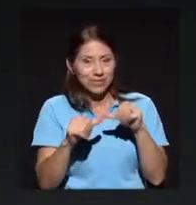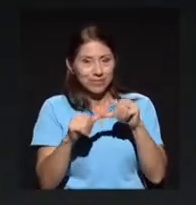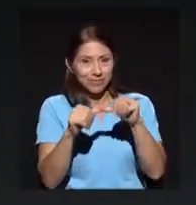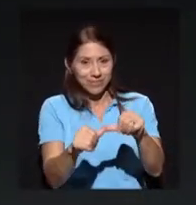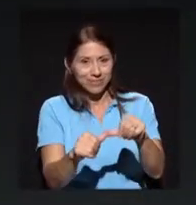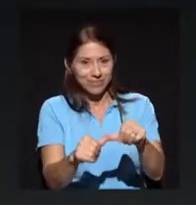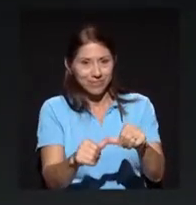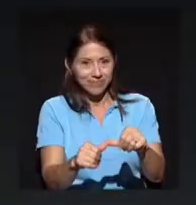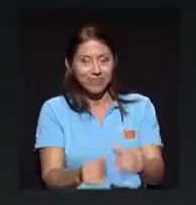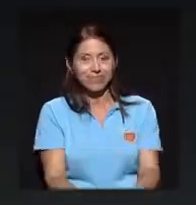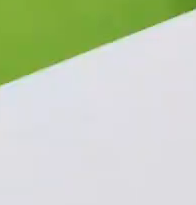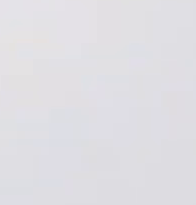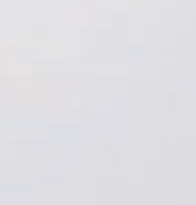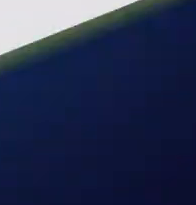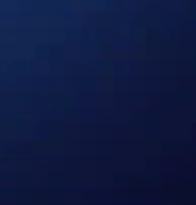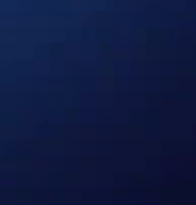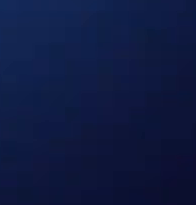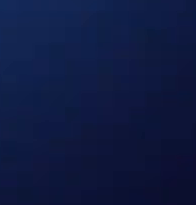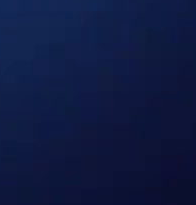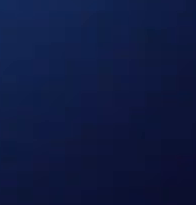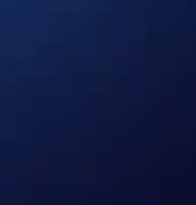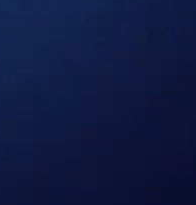regresar eso haremos